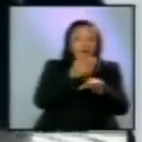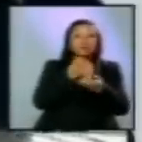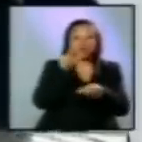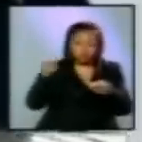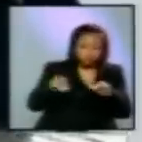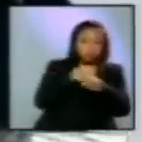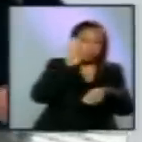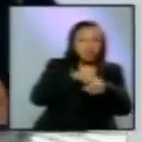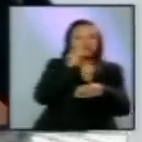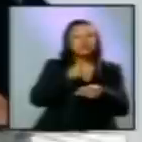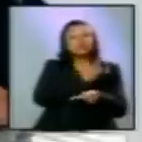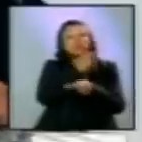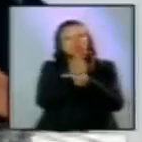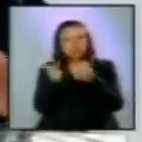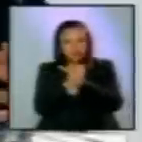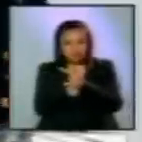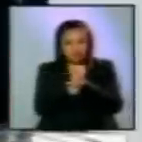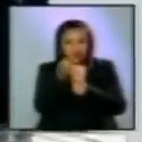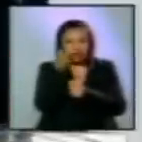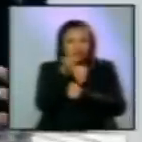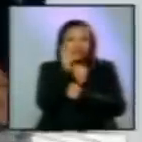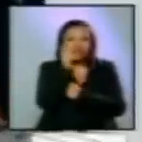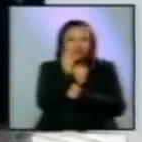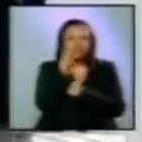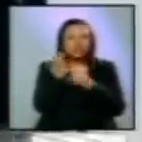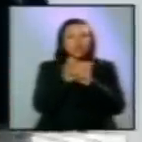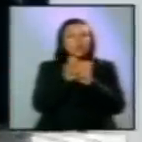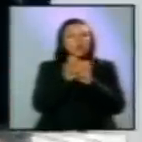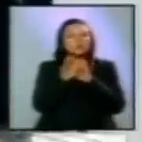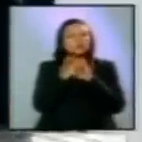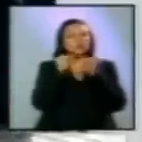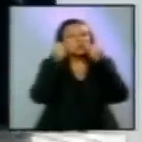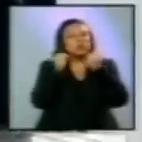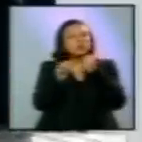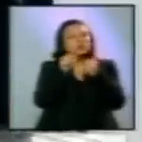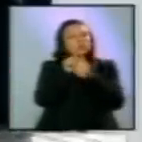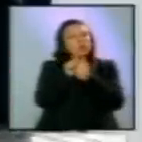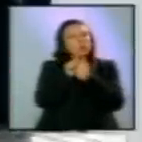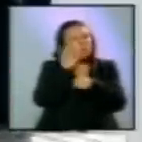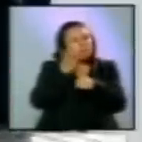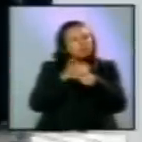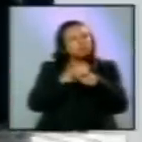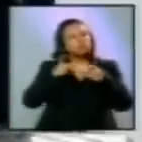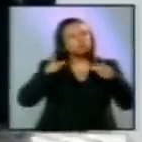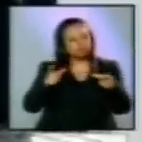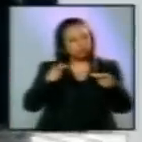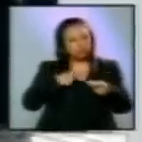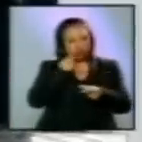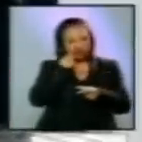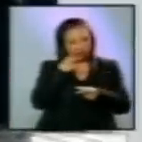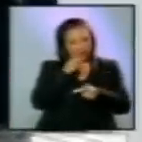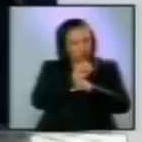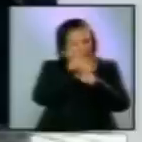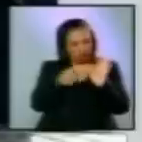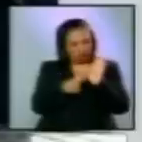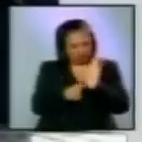bachillerato. En este sentido de una seguridad social más amplio, quiero reiterar lo siguiente. Vamos a eliminar